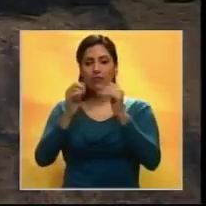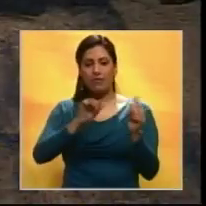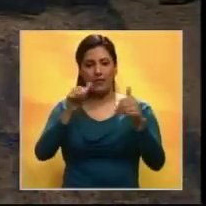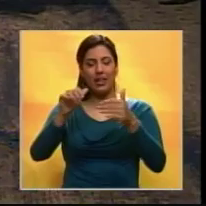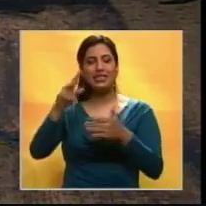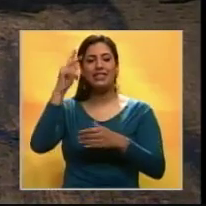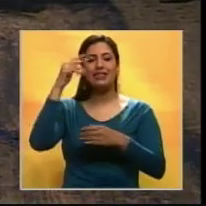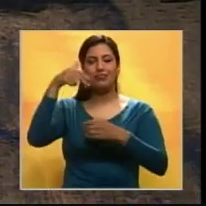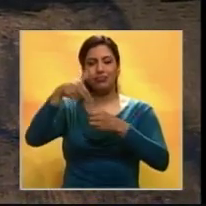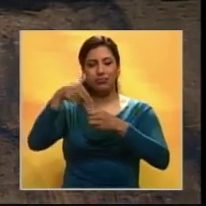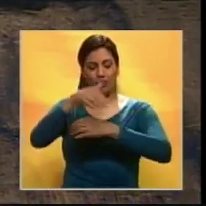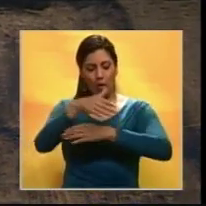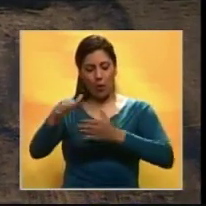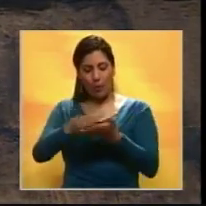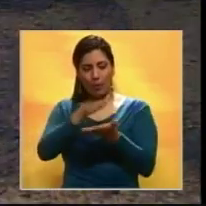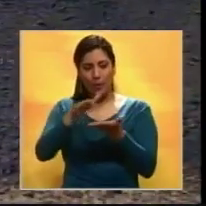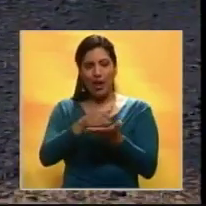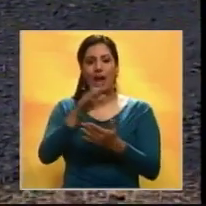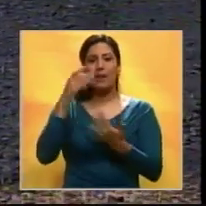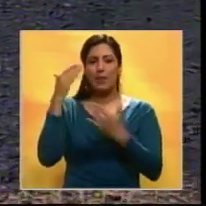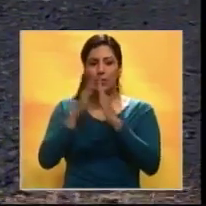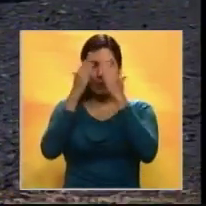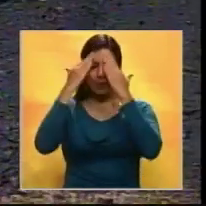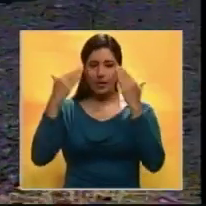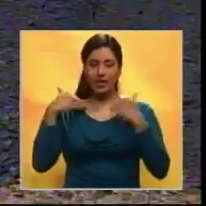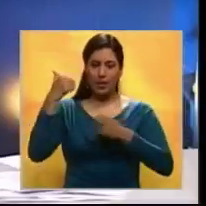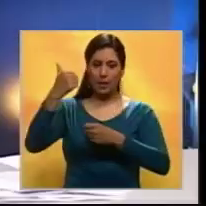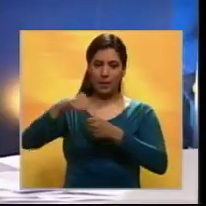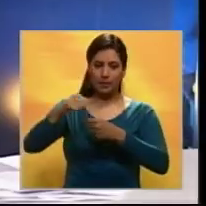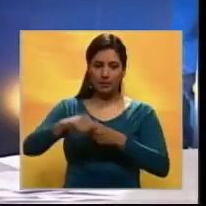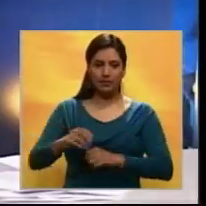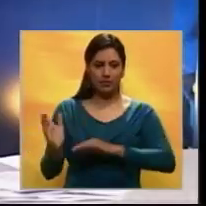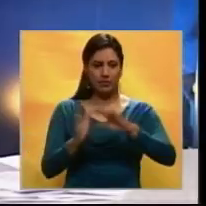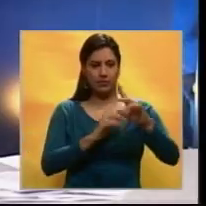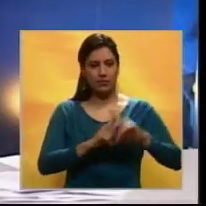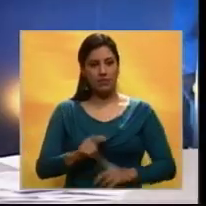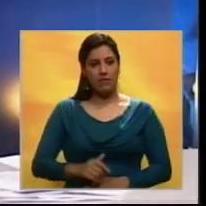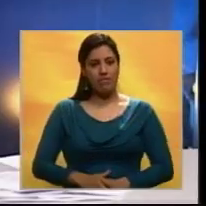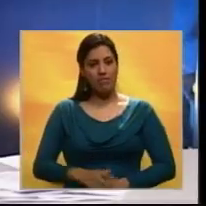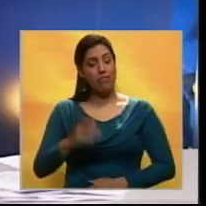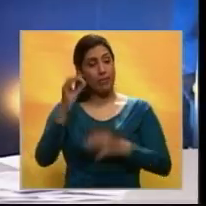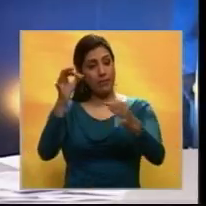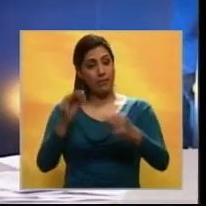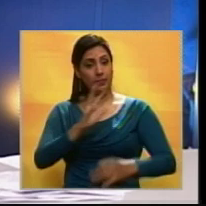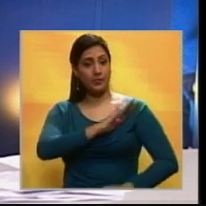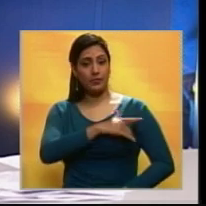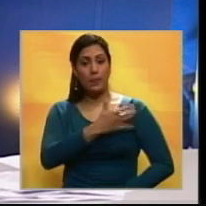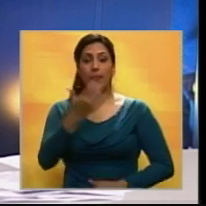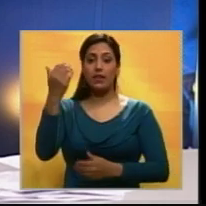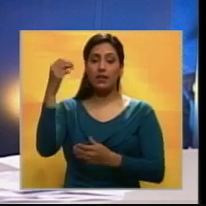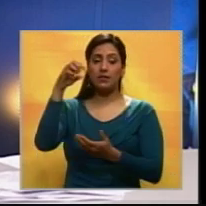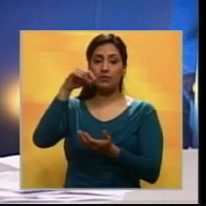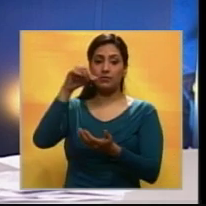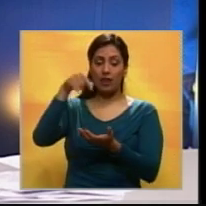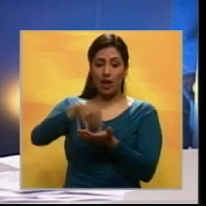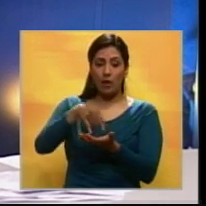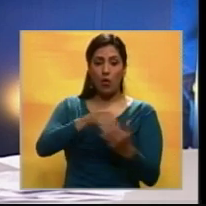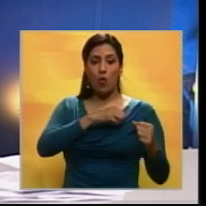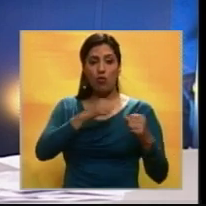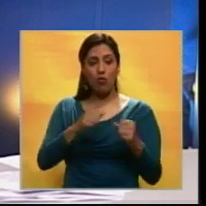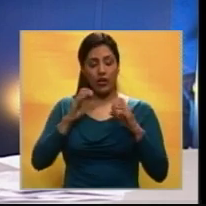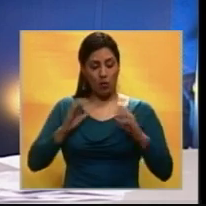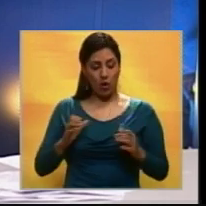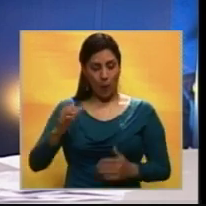inicio del plan de asfaltado en la parroquia Chiquinquirá de Maracaibo. La seguridad en la Universidad de Carabobo será reforzada con